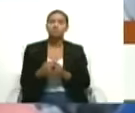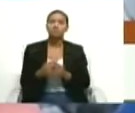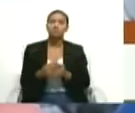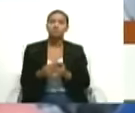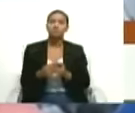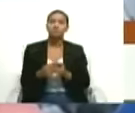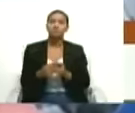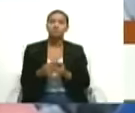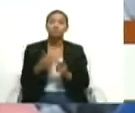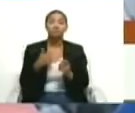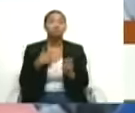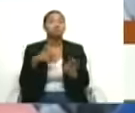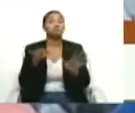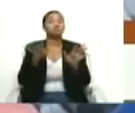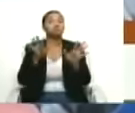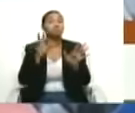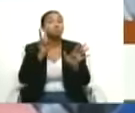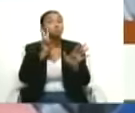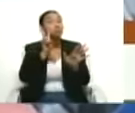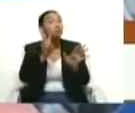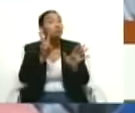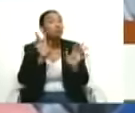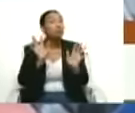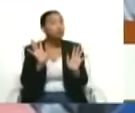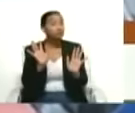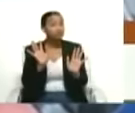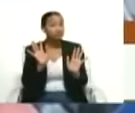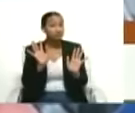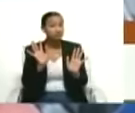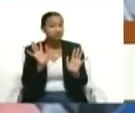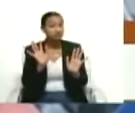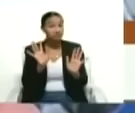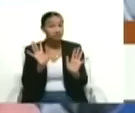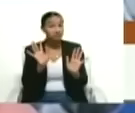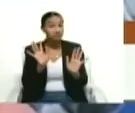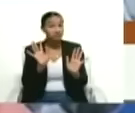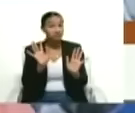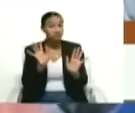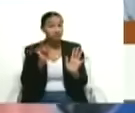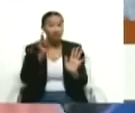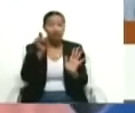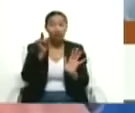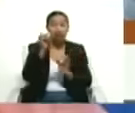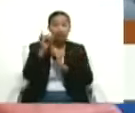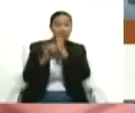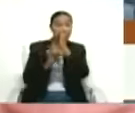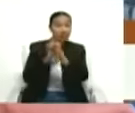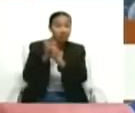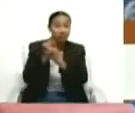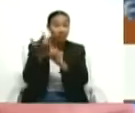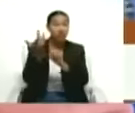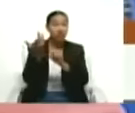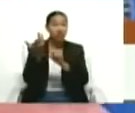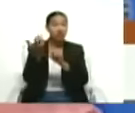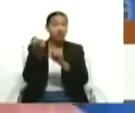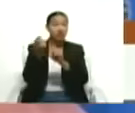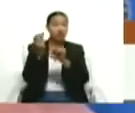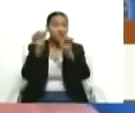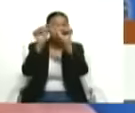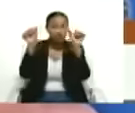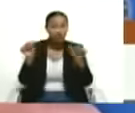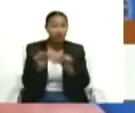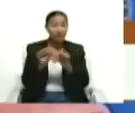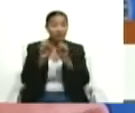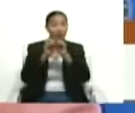yo no he visto, por cierto, a las agencias internacionales, a los órganos internacionales del sistema de Naciones